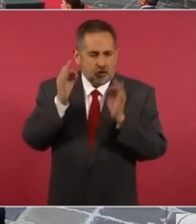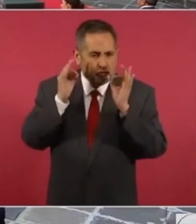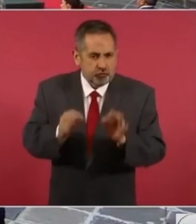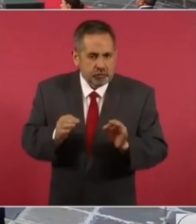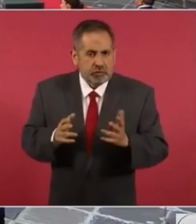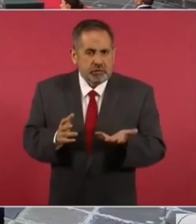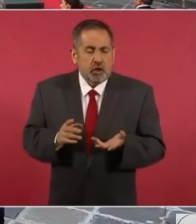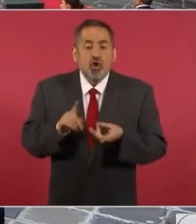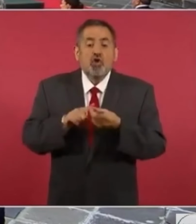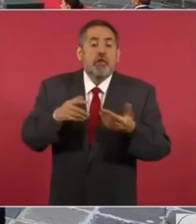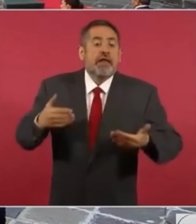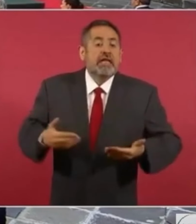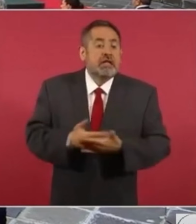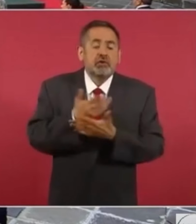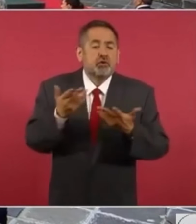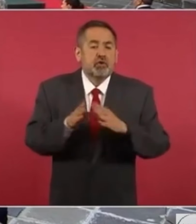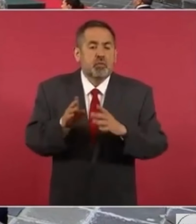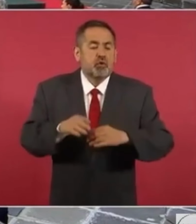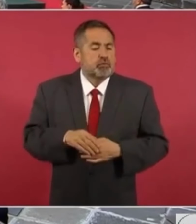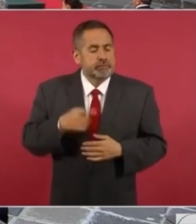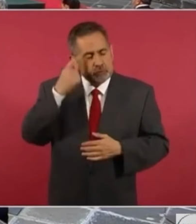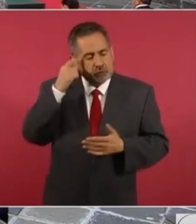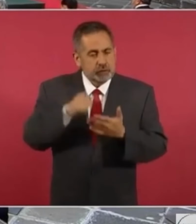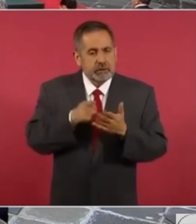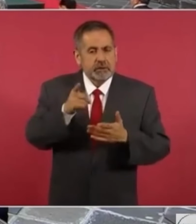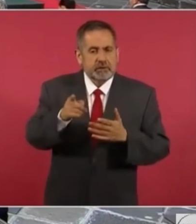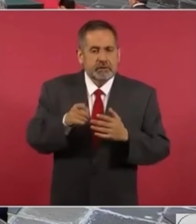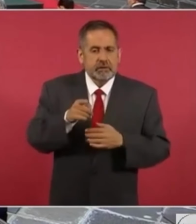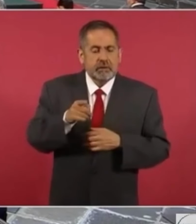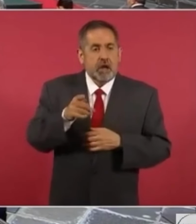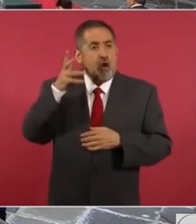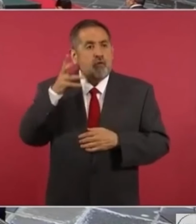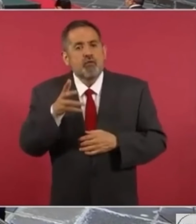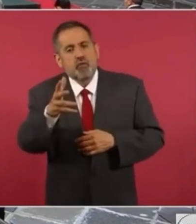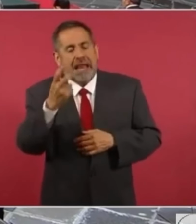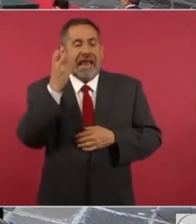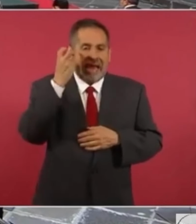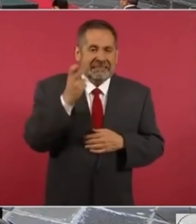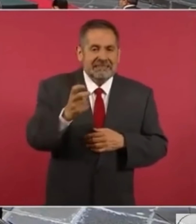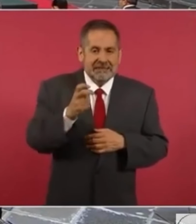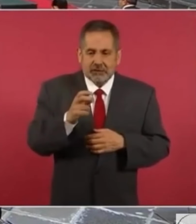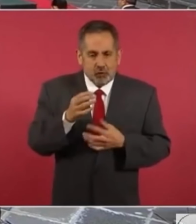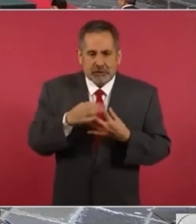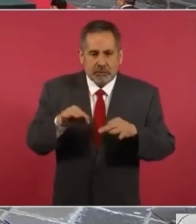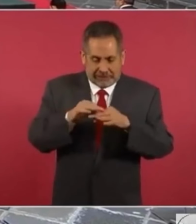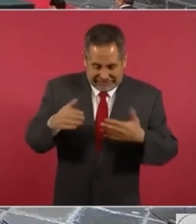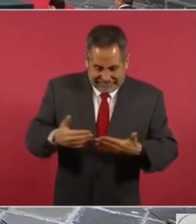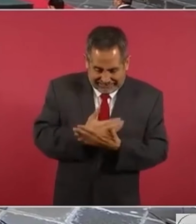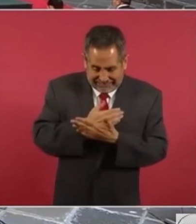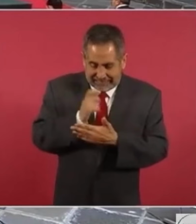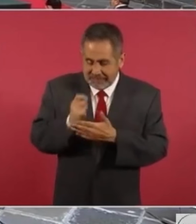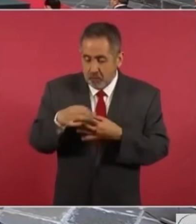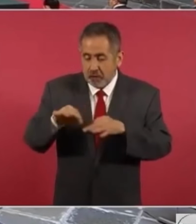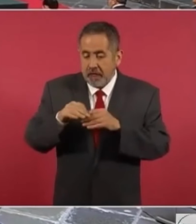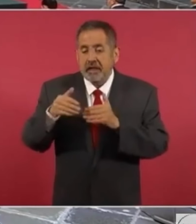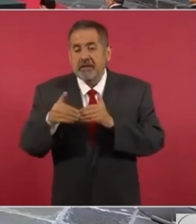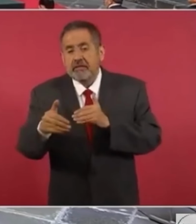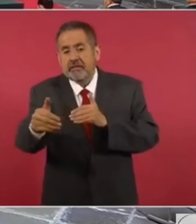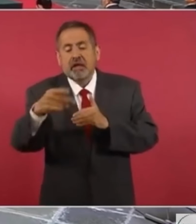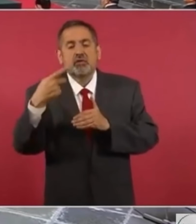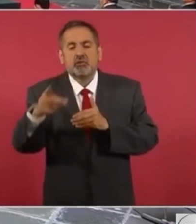del lugar de su origen. Yo creo que en su destino se refleja su